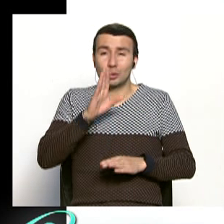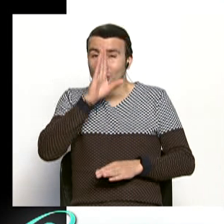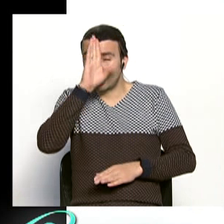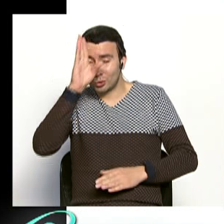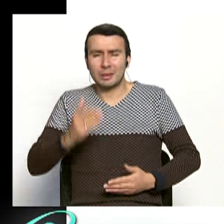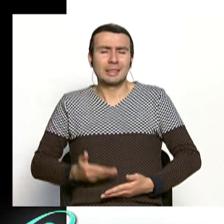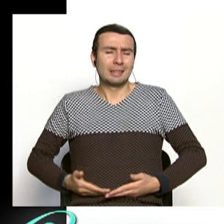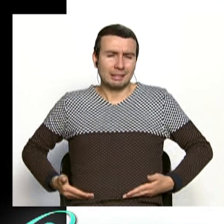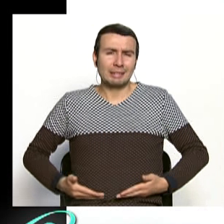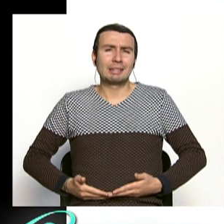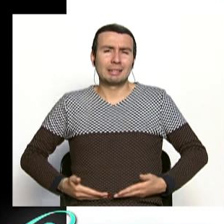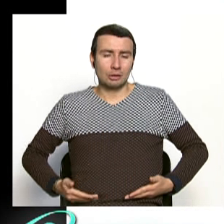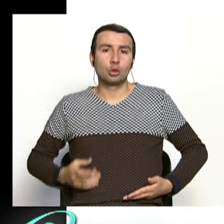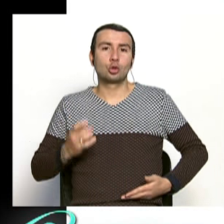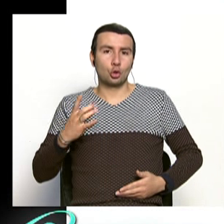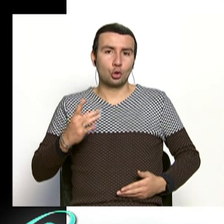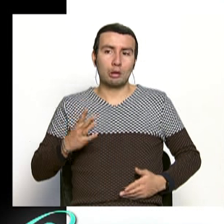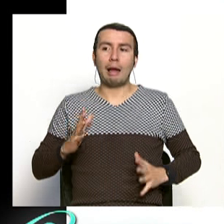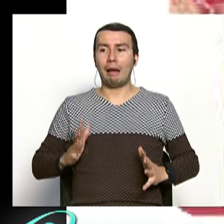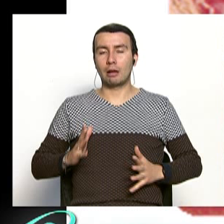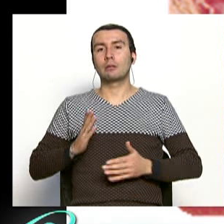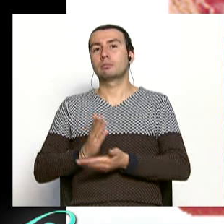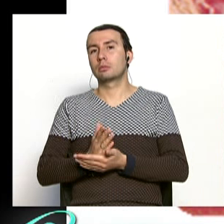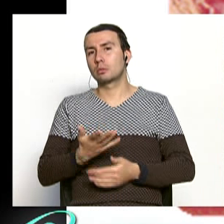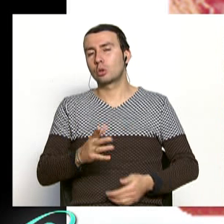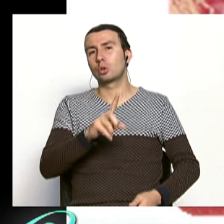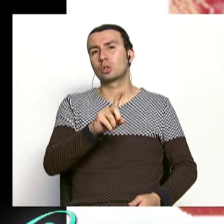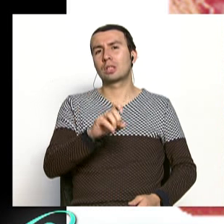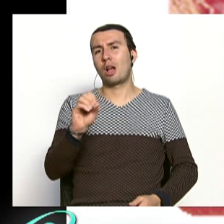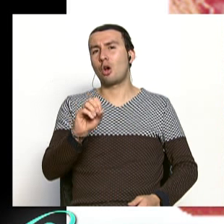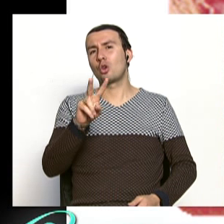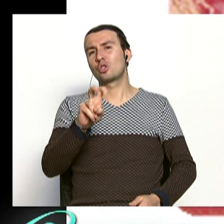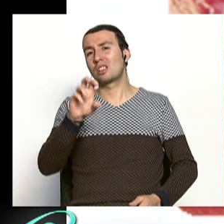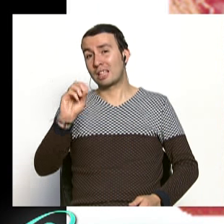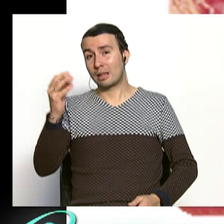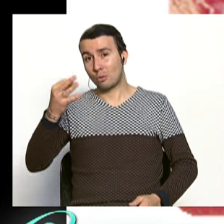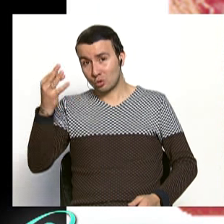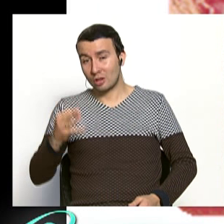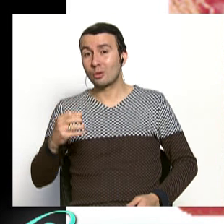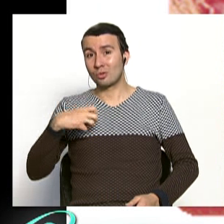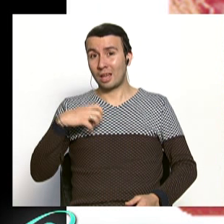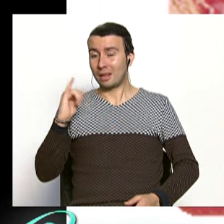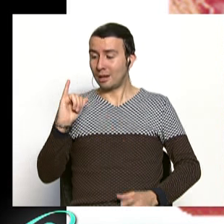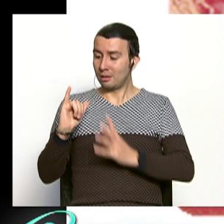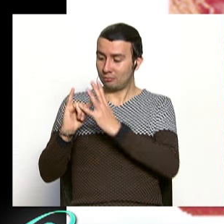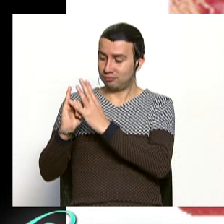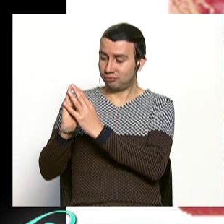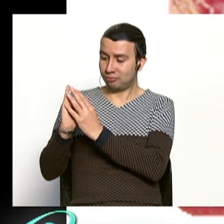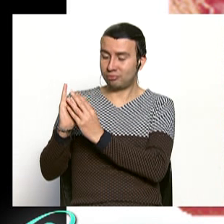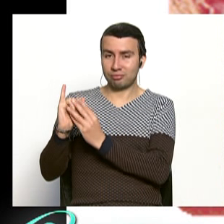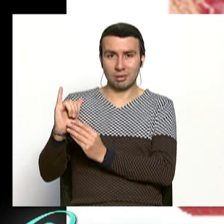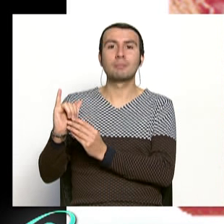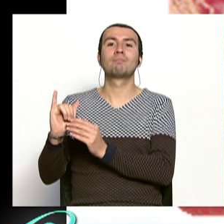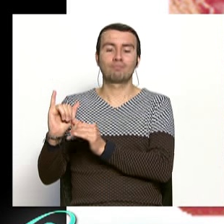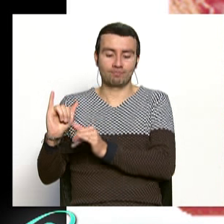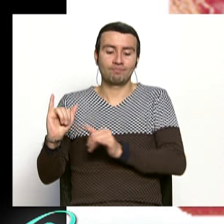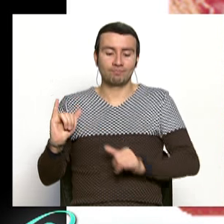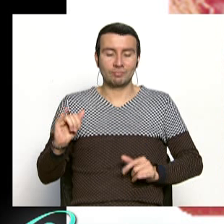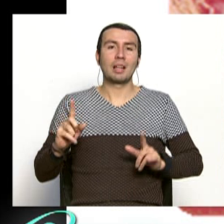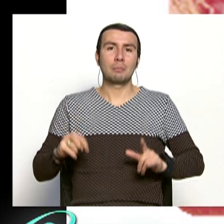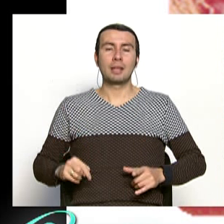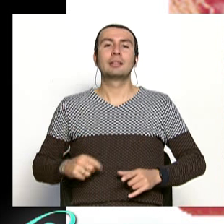puede se puede decir que en el 60 o 70 por de las pacientes que tienen endometriosis hay eh cistitis